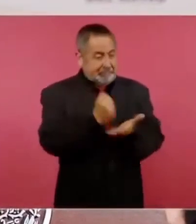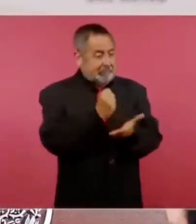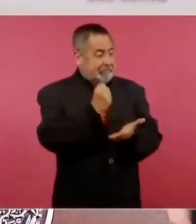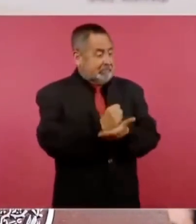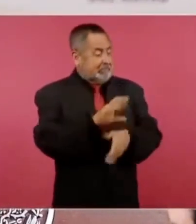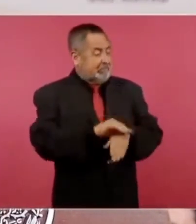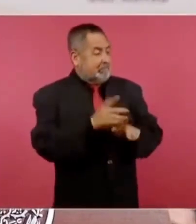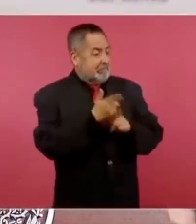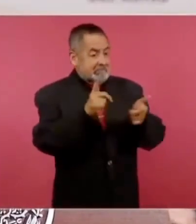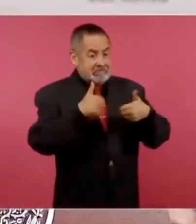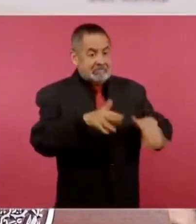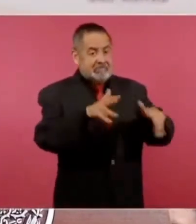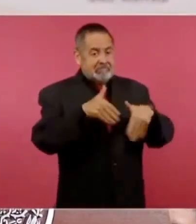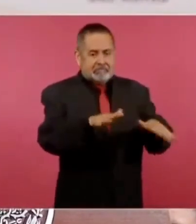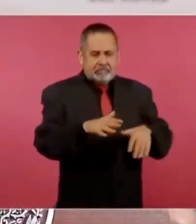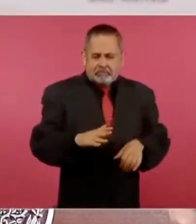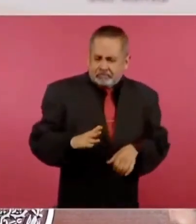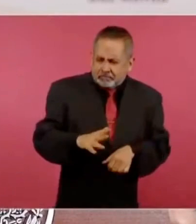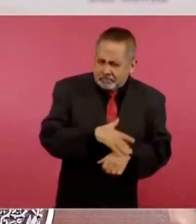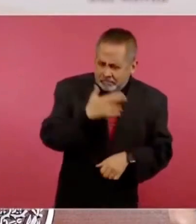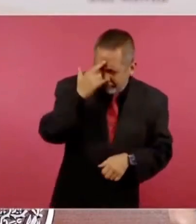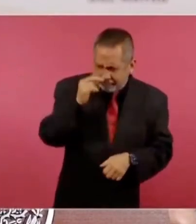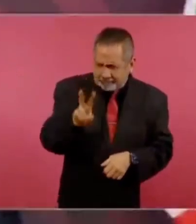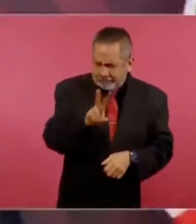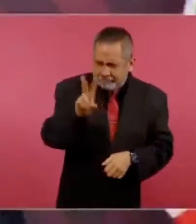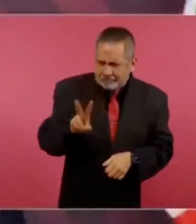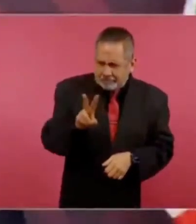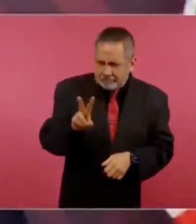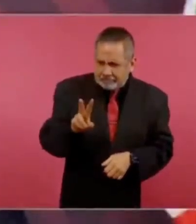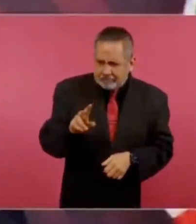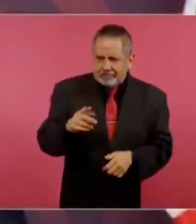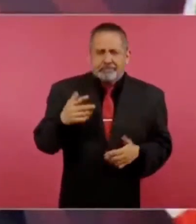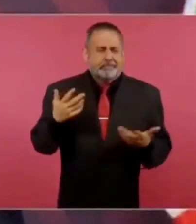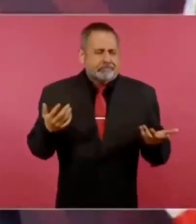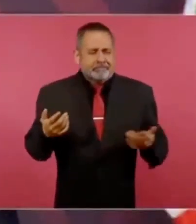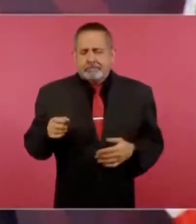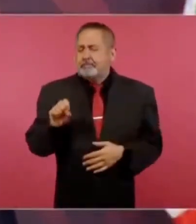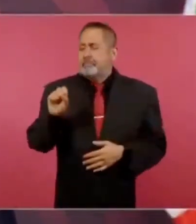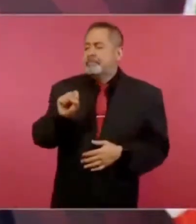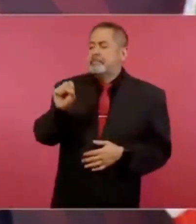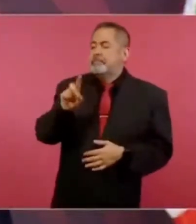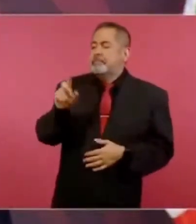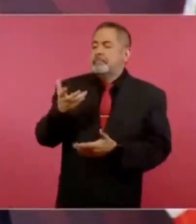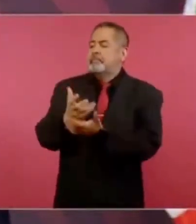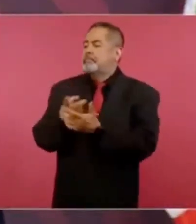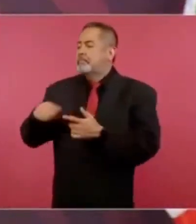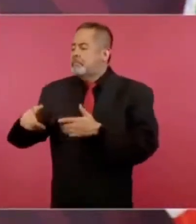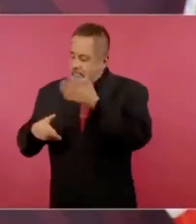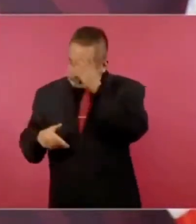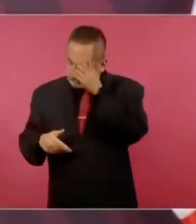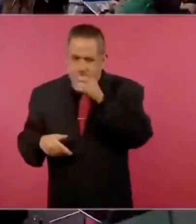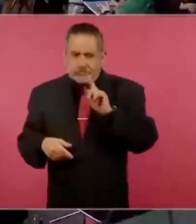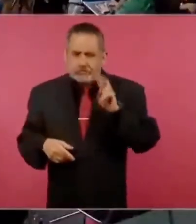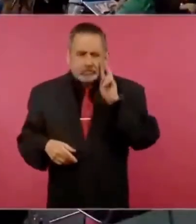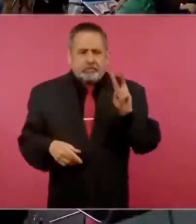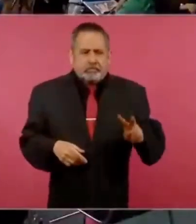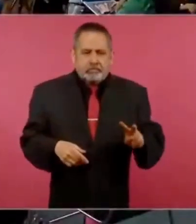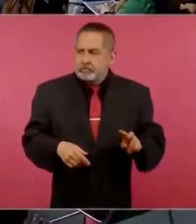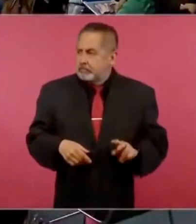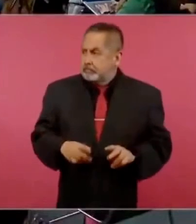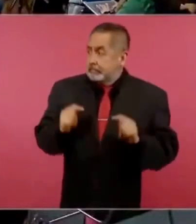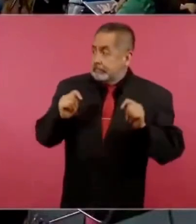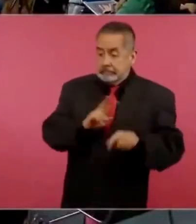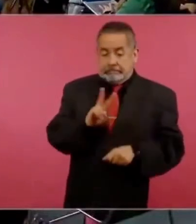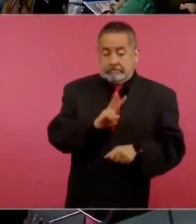¿Por qué los viernes? Para aplicar el sabadazo. El sabadazo. Pero se puede